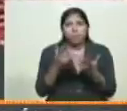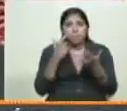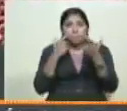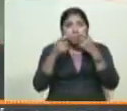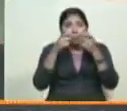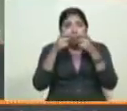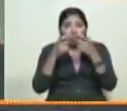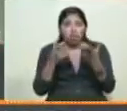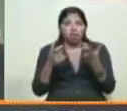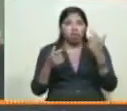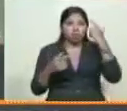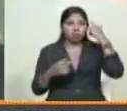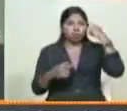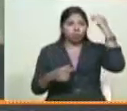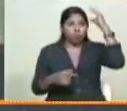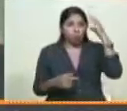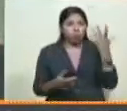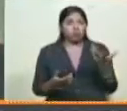su conciencia.